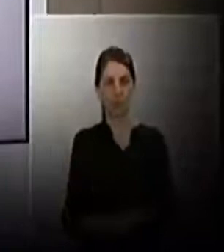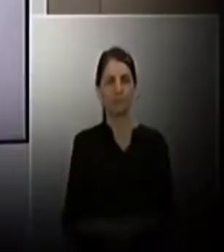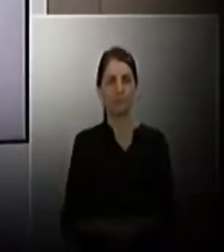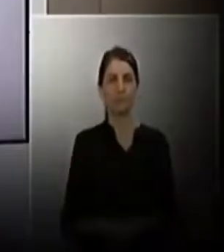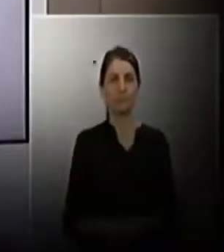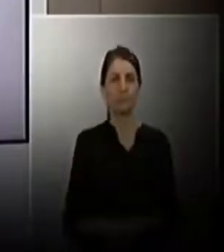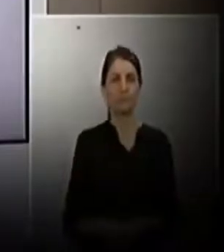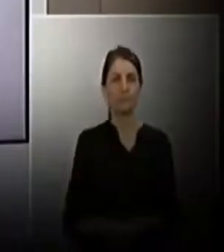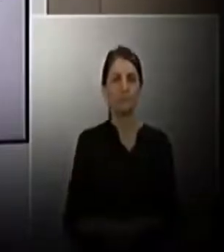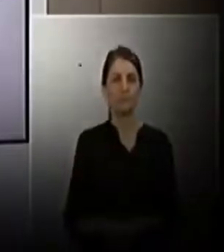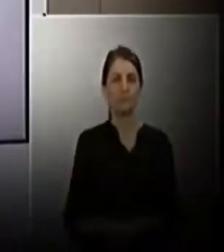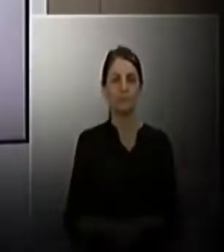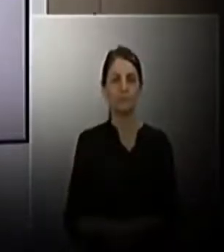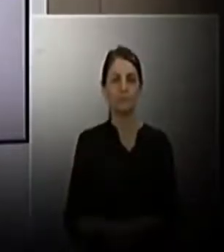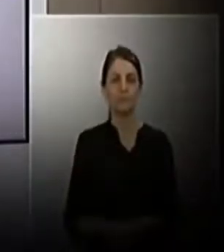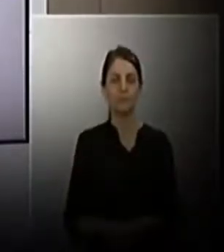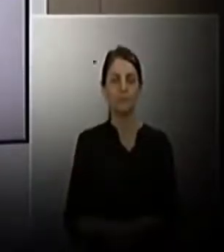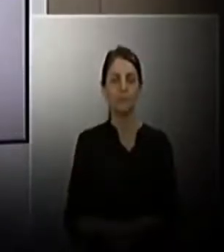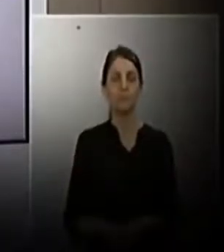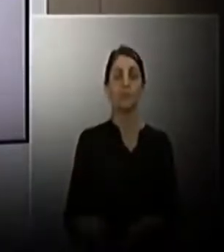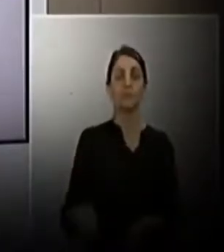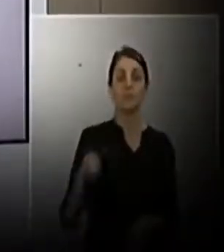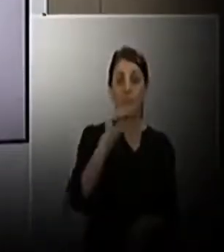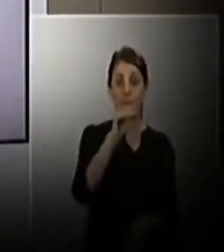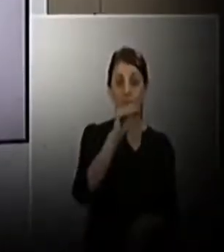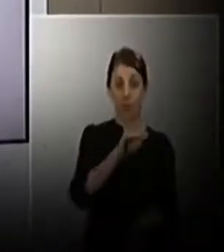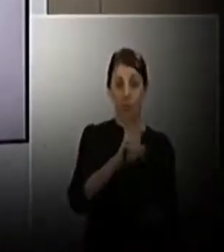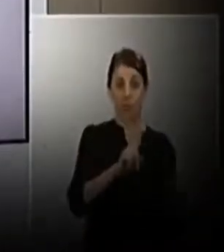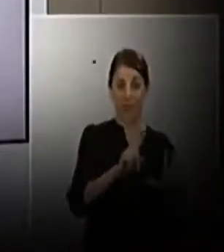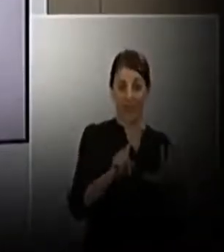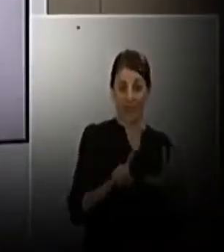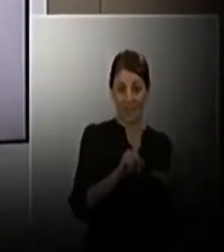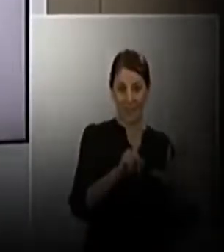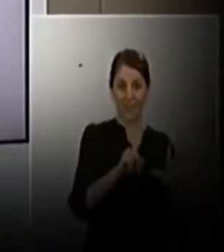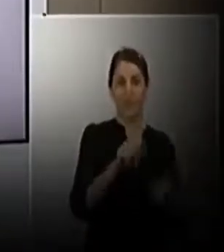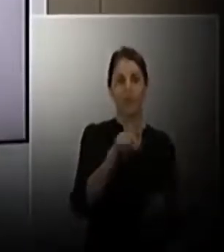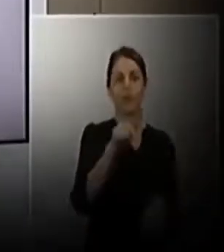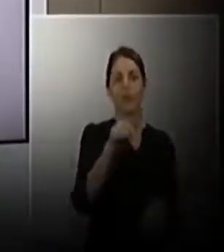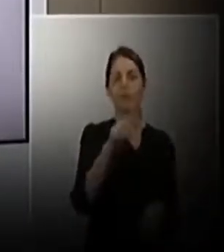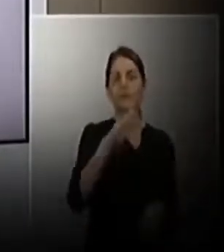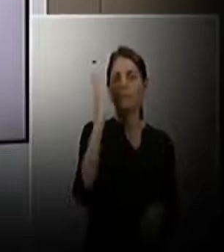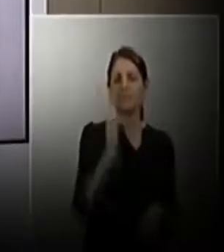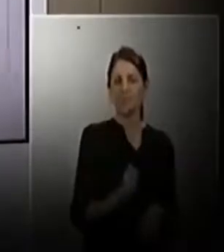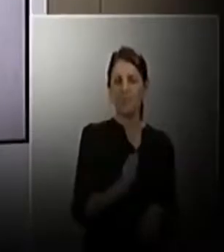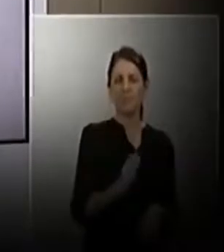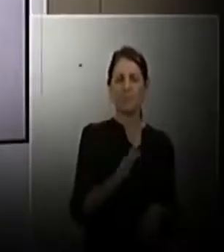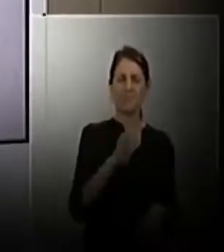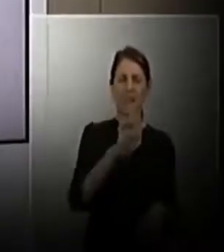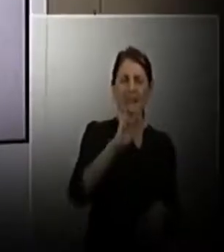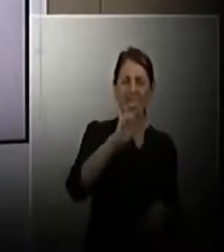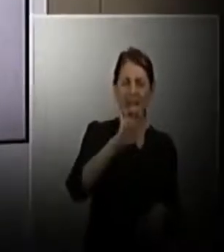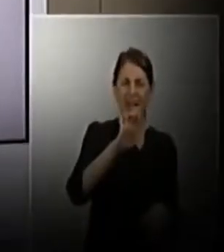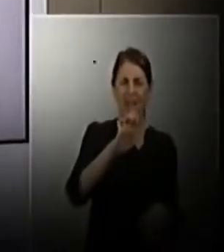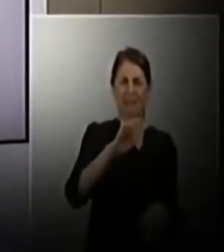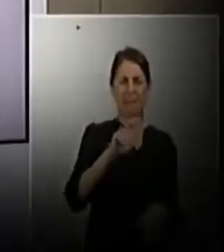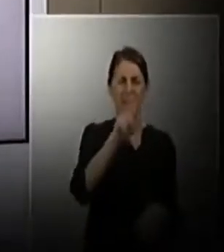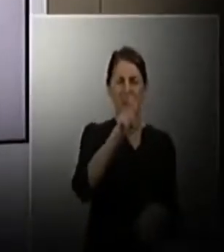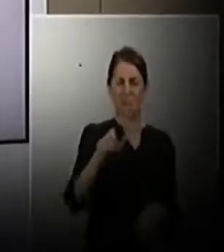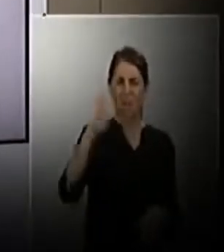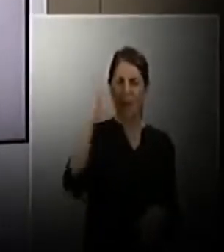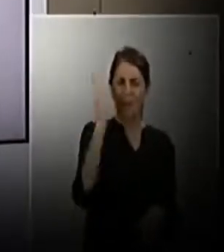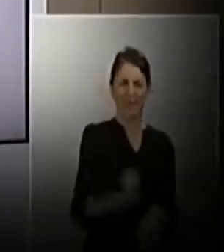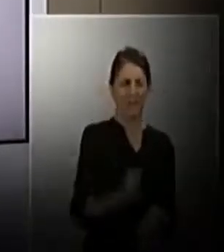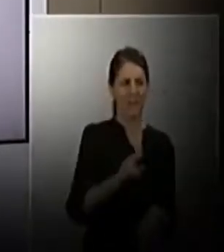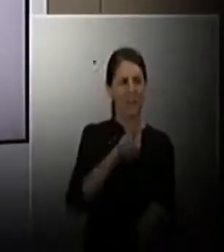En cuanto a ERTE, si la cifra de trabajadores afectados es de 258.000, ¿por qué tan pocos teniendo en cuenta que es evidente que hay